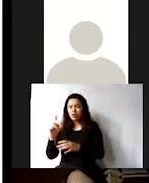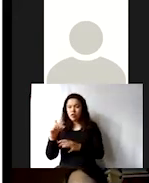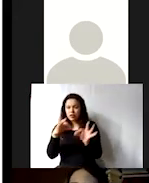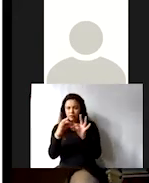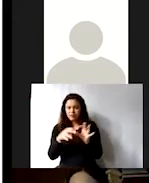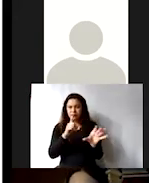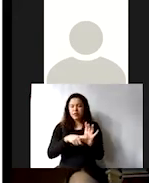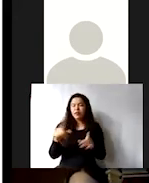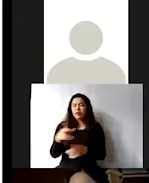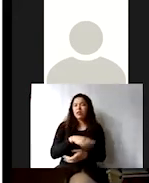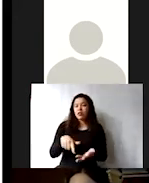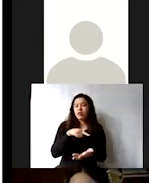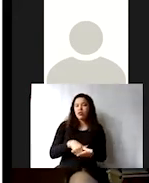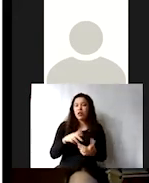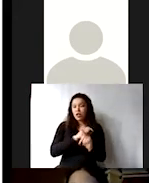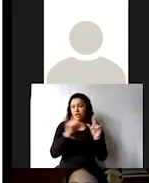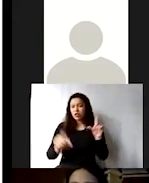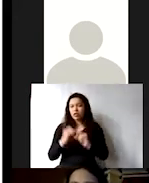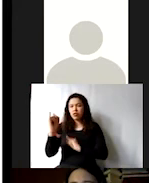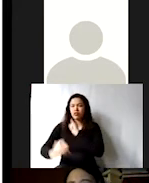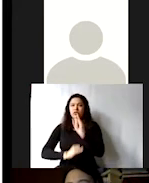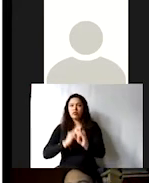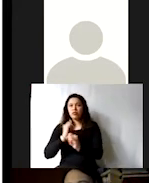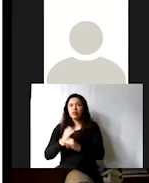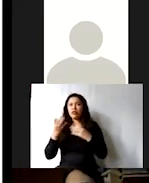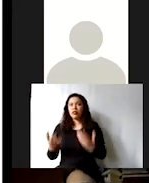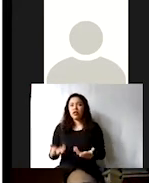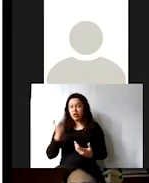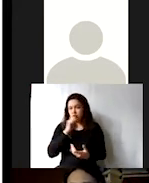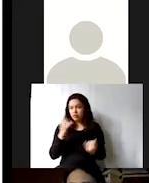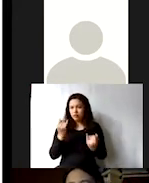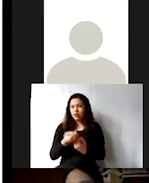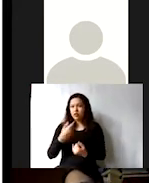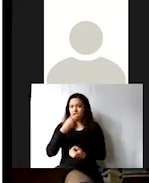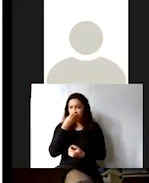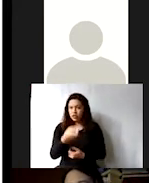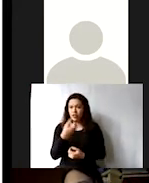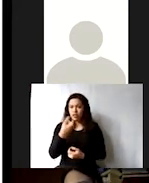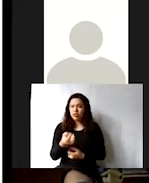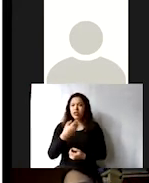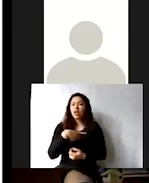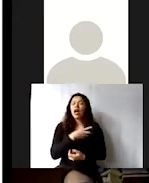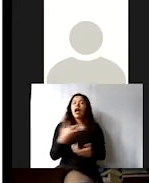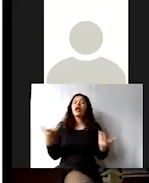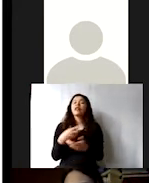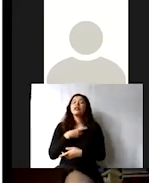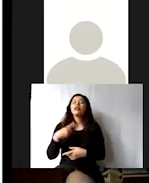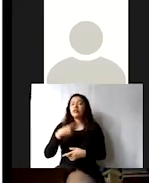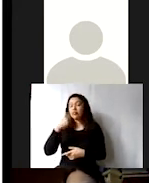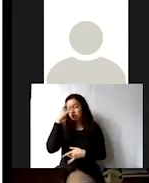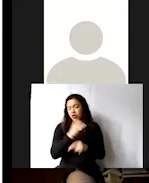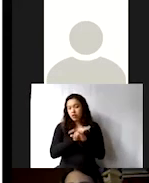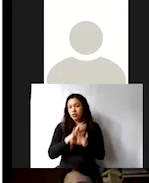nivel local, nacional e internacional. Y bueno, también lo que les decía, ¿no? ¿Qué debe de hacerse con la información que se está